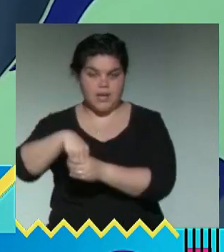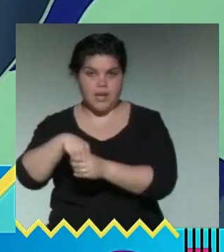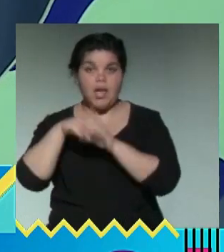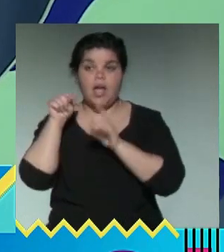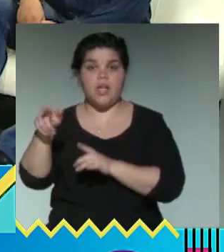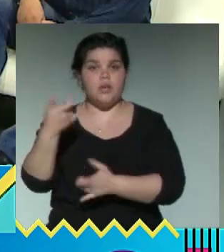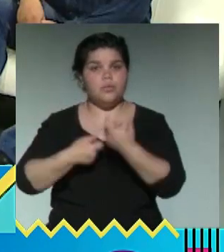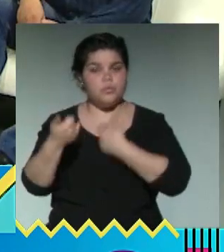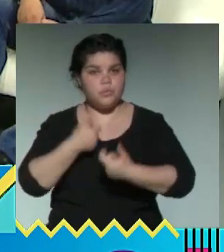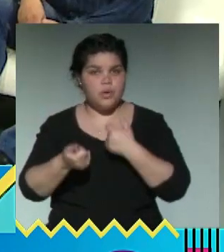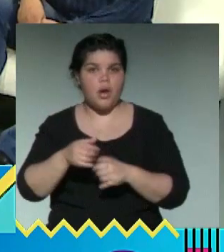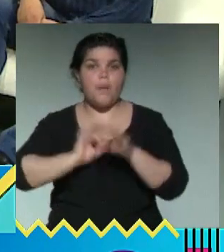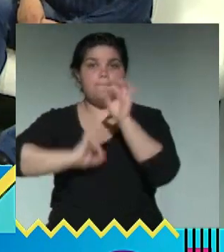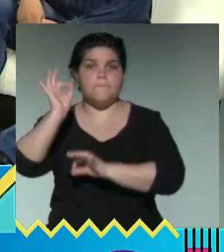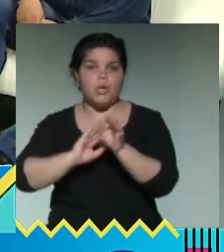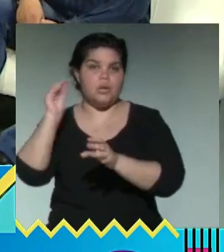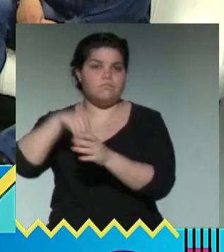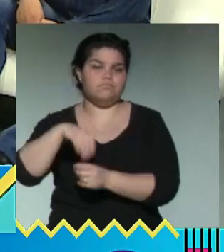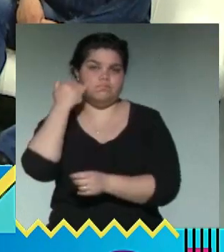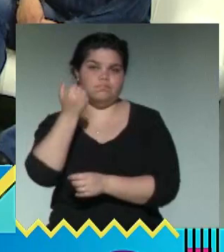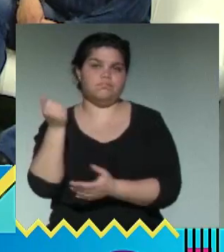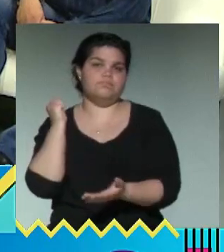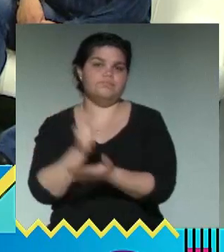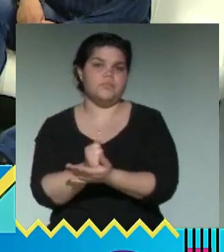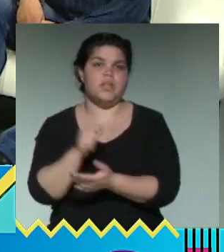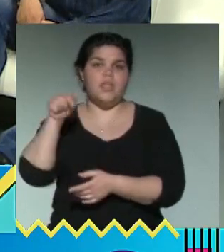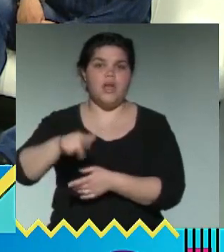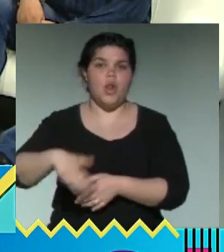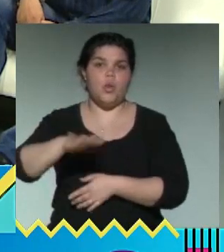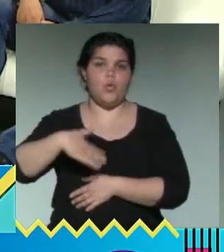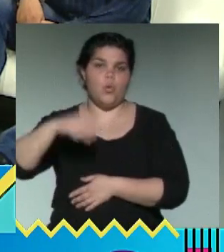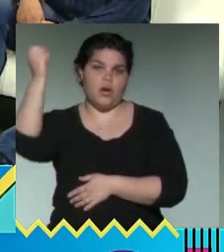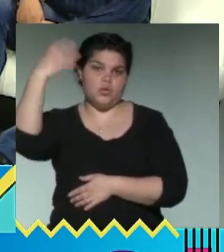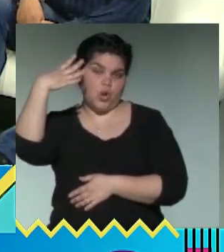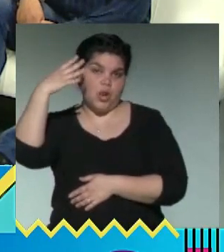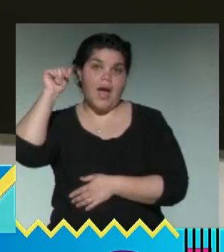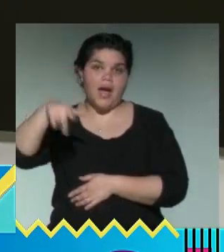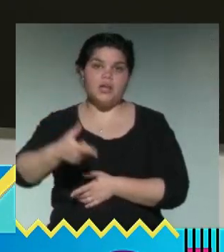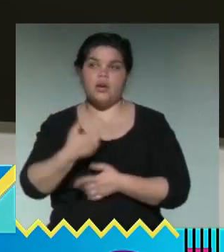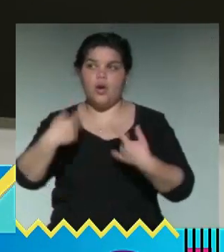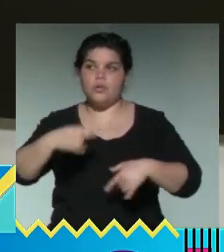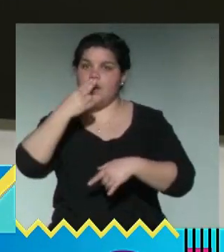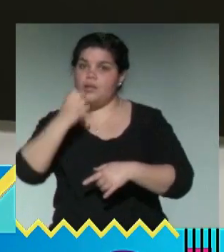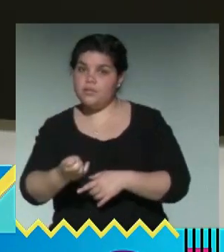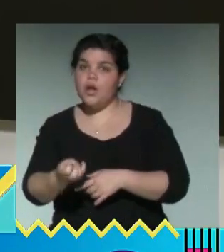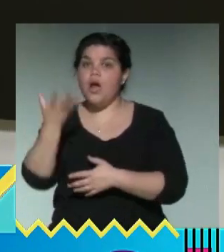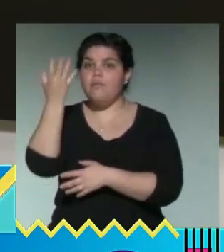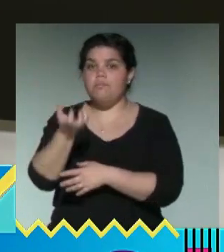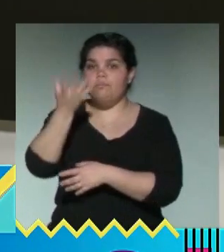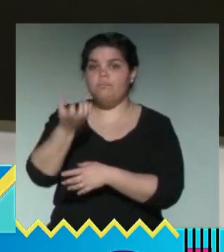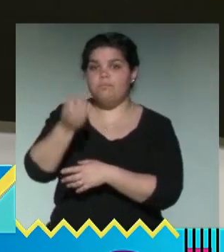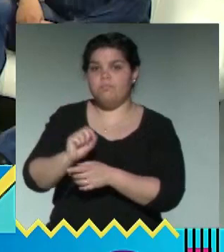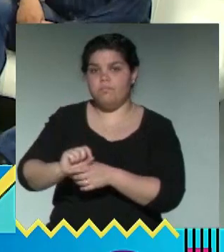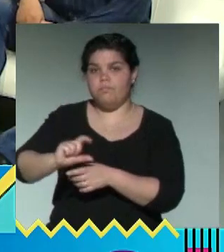Como estudiante de un proyecto que ya se instaló, ¿sí? De estaciones solares para cargar dispositivos electrónicos. Muchas gracias, Andrés, por